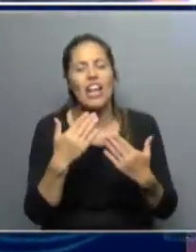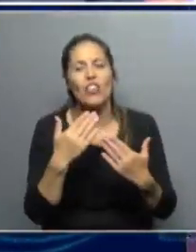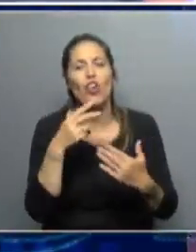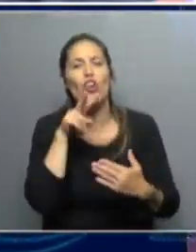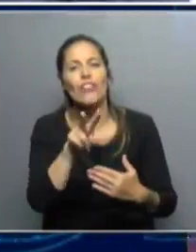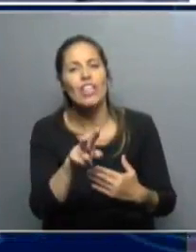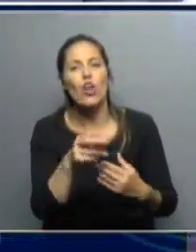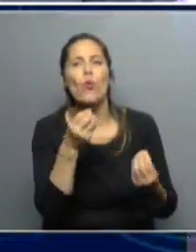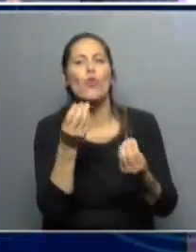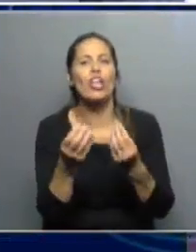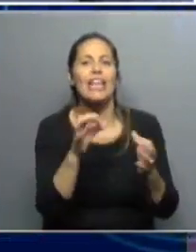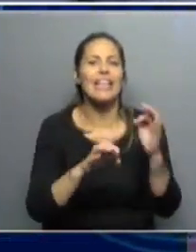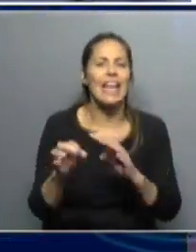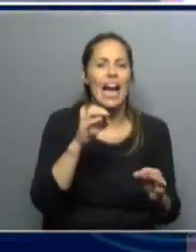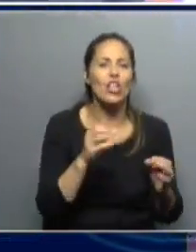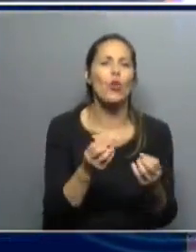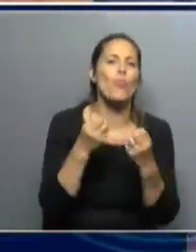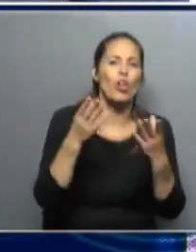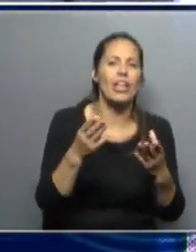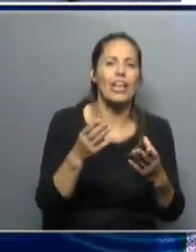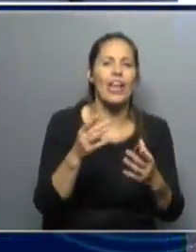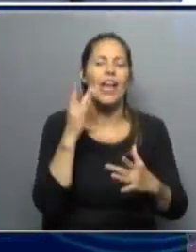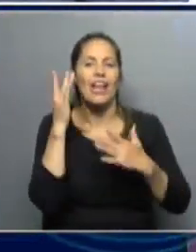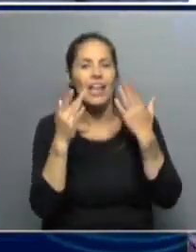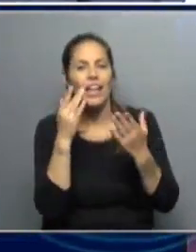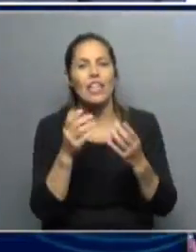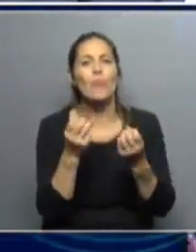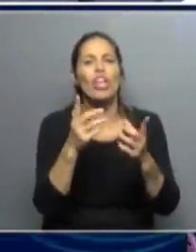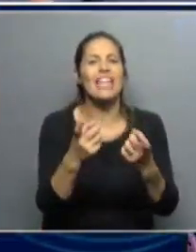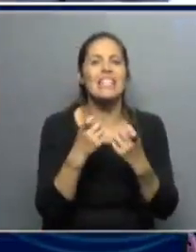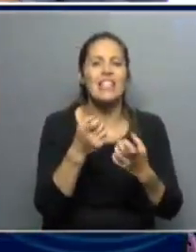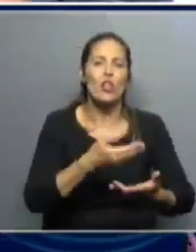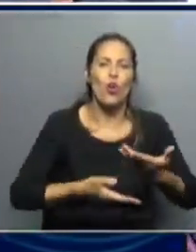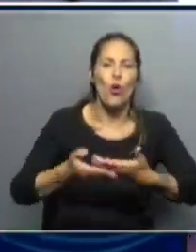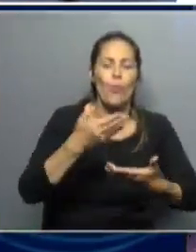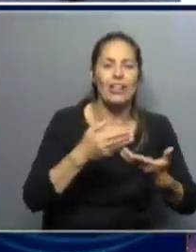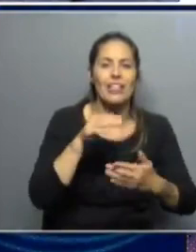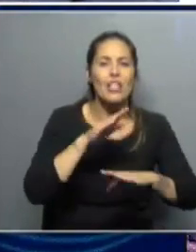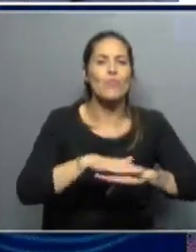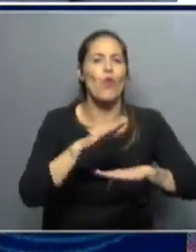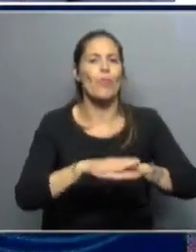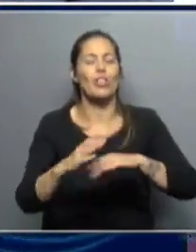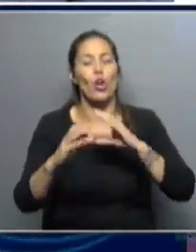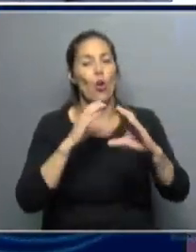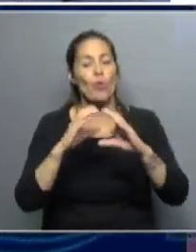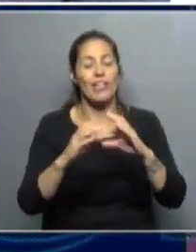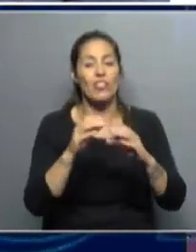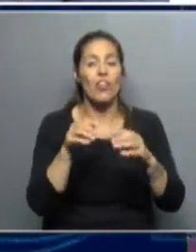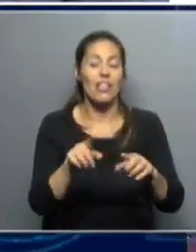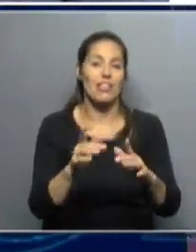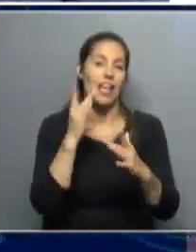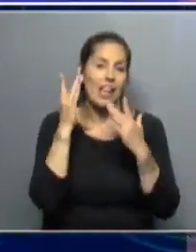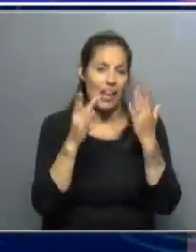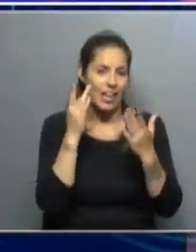teatro, y por qué el arte, y por qué es necesario compartir esa instancia de comunicación que es el arte, ¿no?